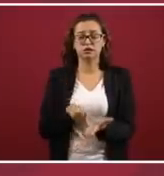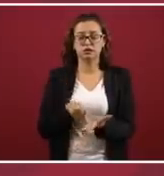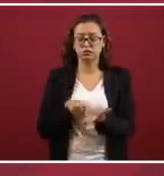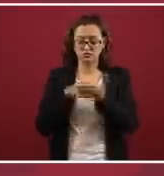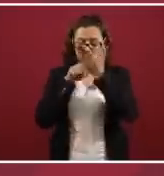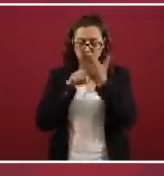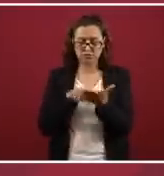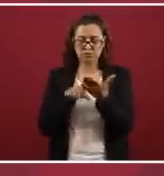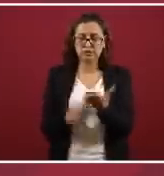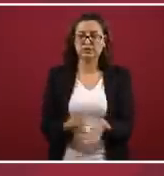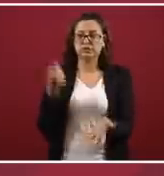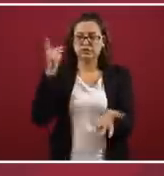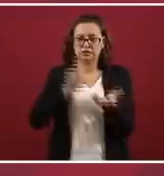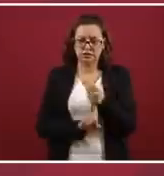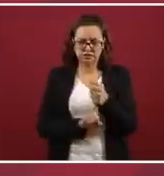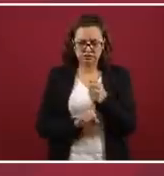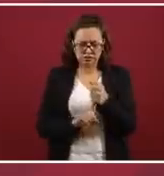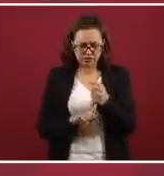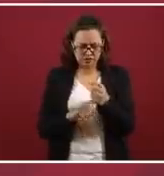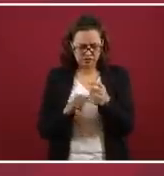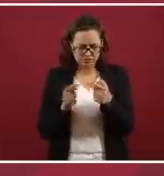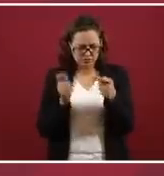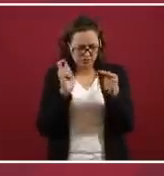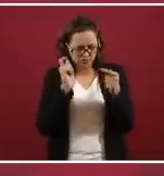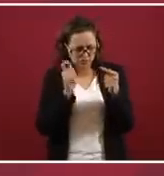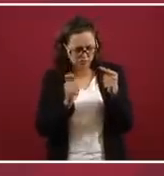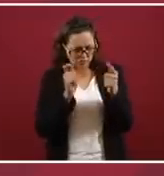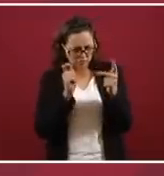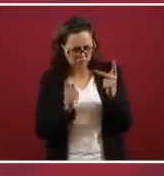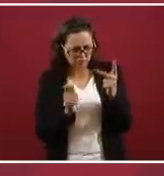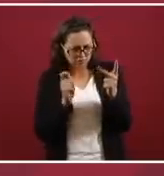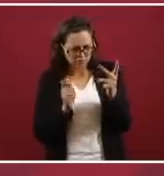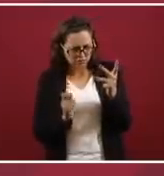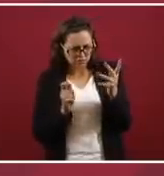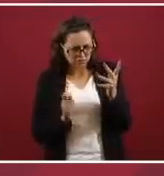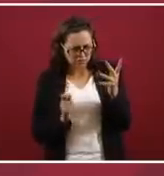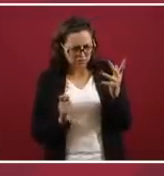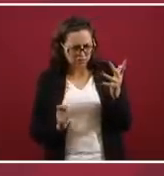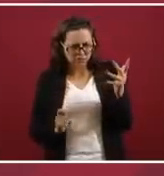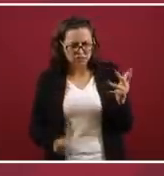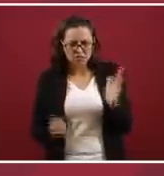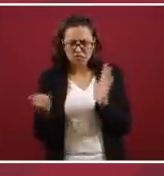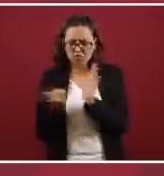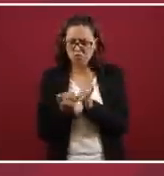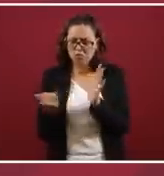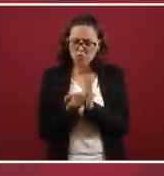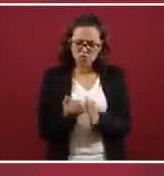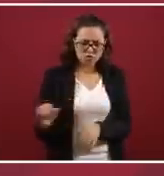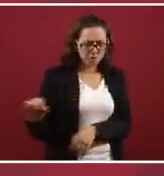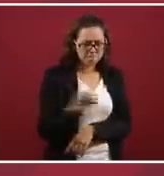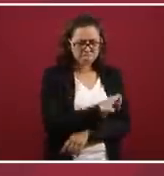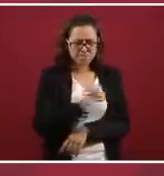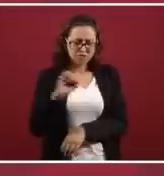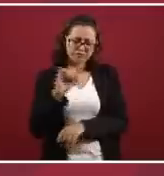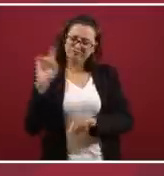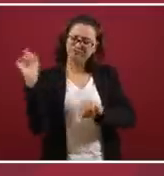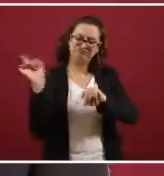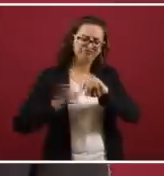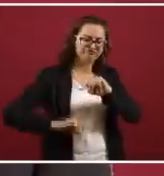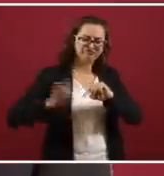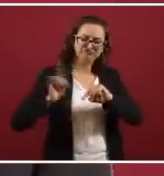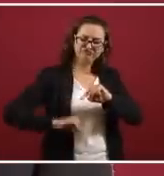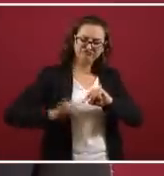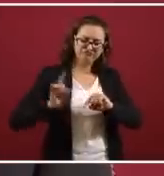quitó todo lo que significaba aumentar impuestos en términos reales para